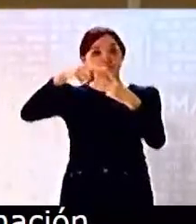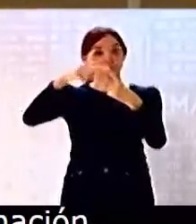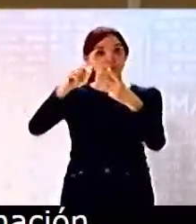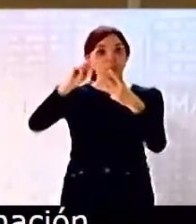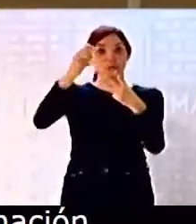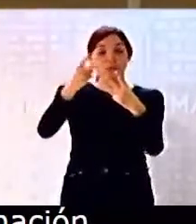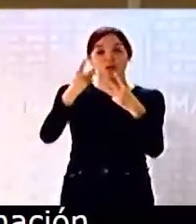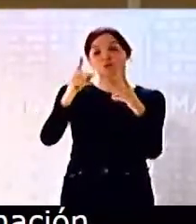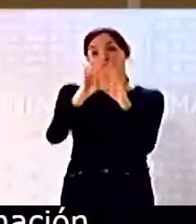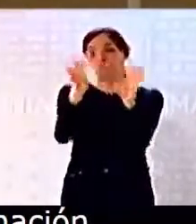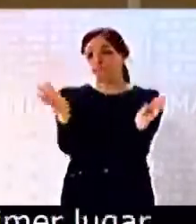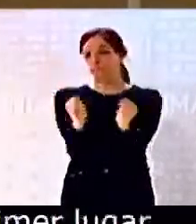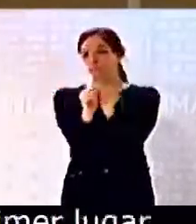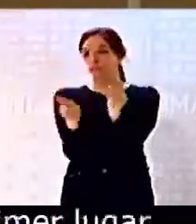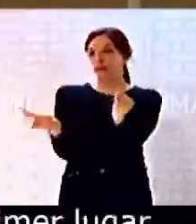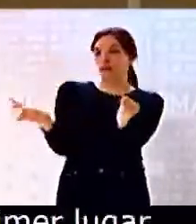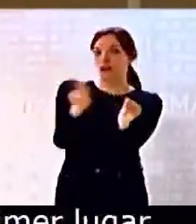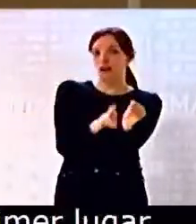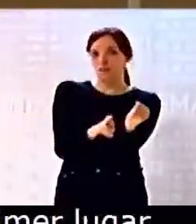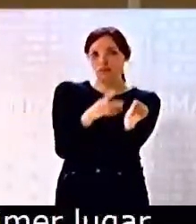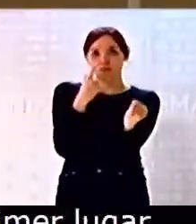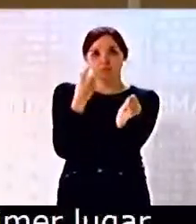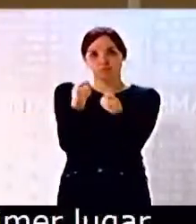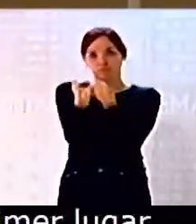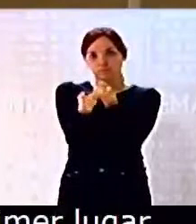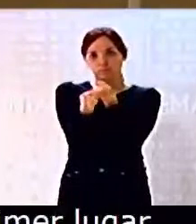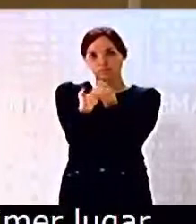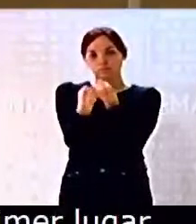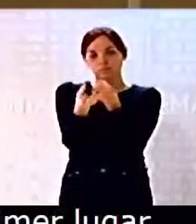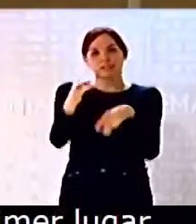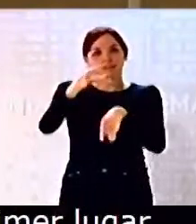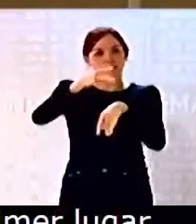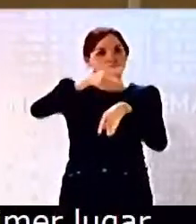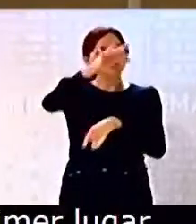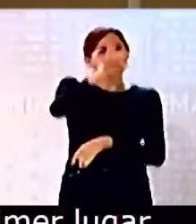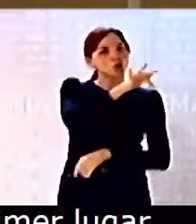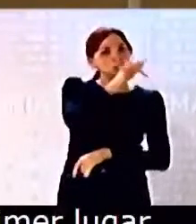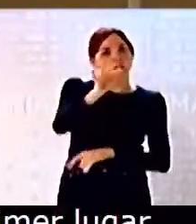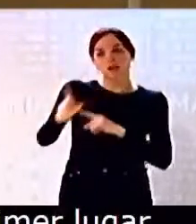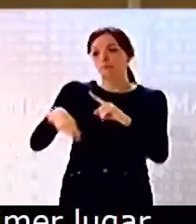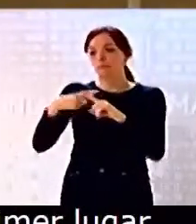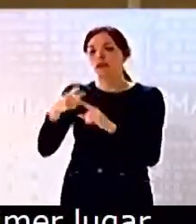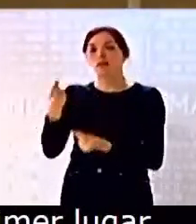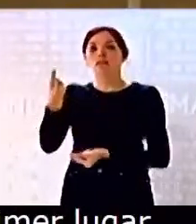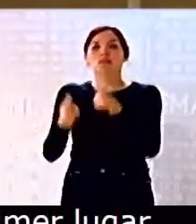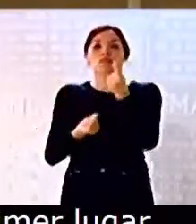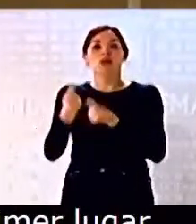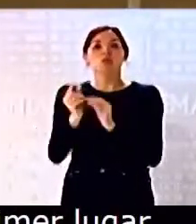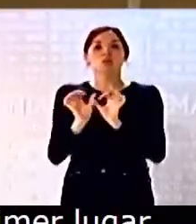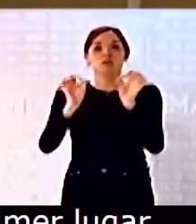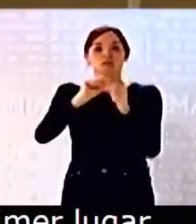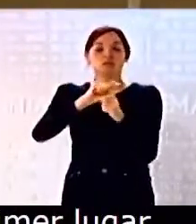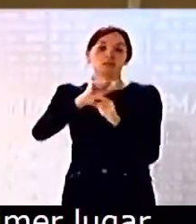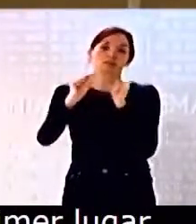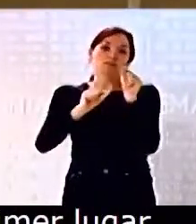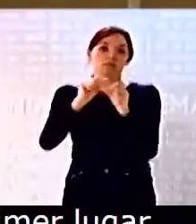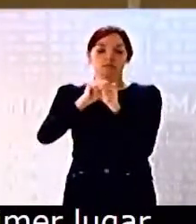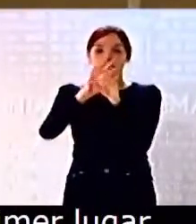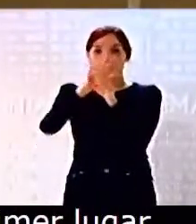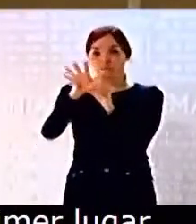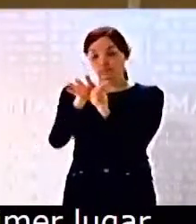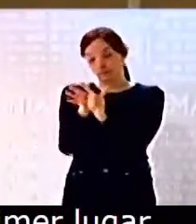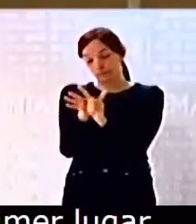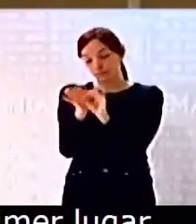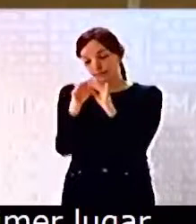repaso de la incidencia y de los datos epidemiológicos en la comunidad